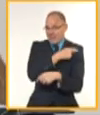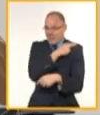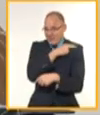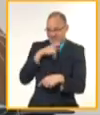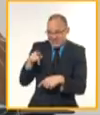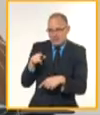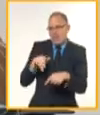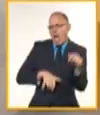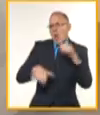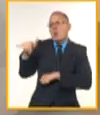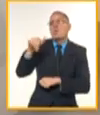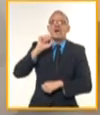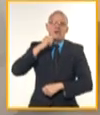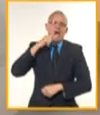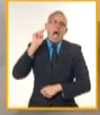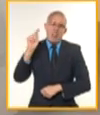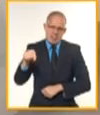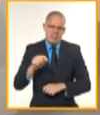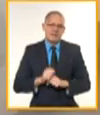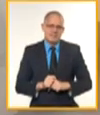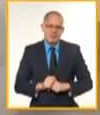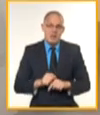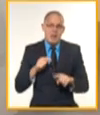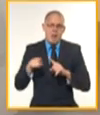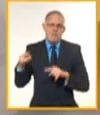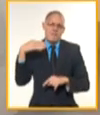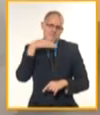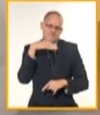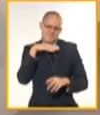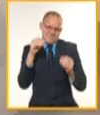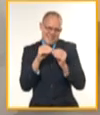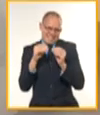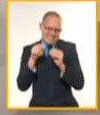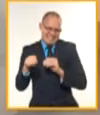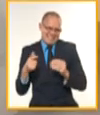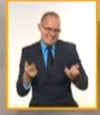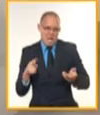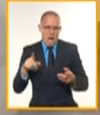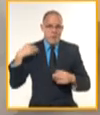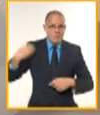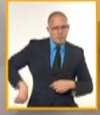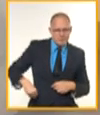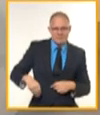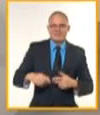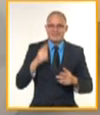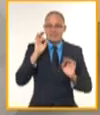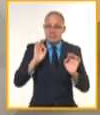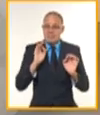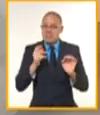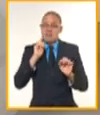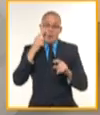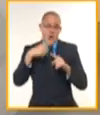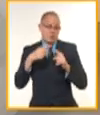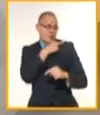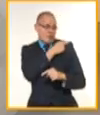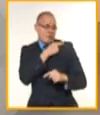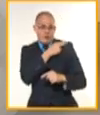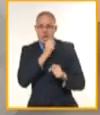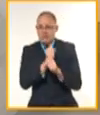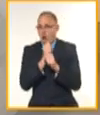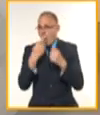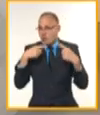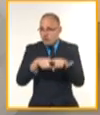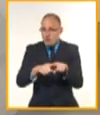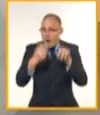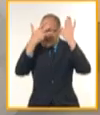como decir, la onda nueva que tiene todo el que está alrededor de Milei, porque si Milei defiende todo